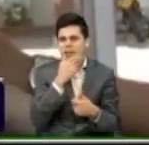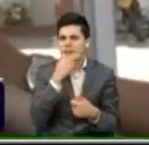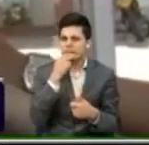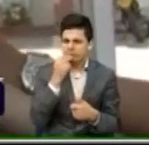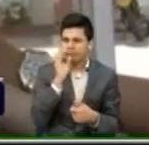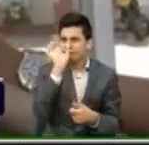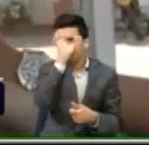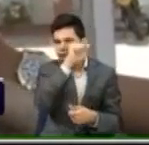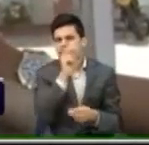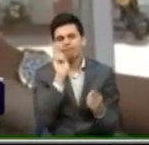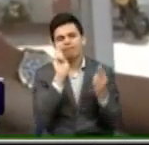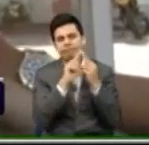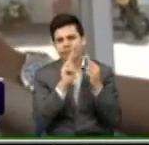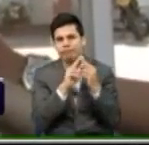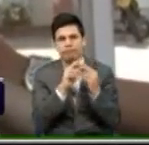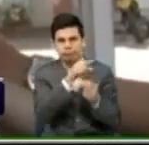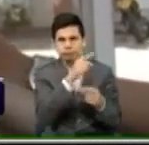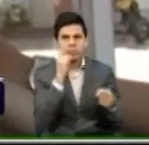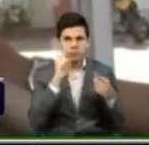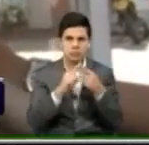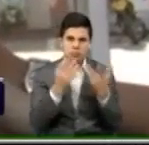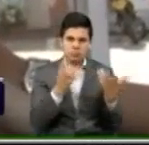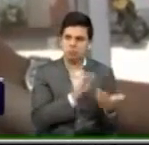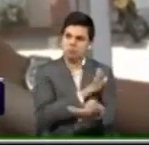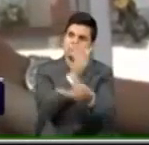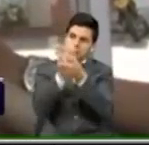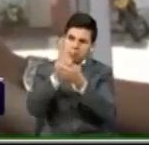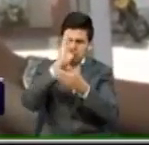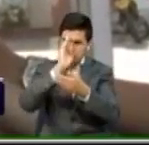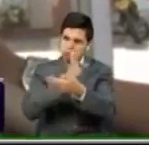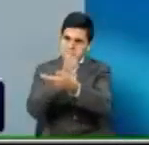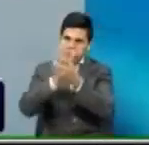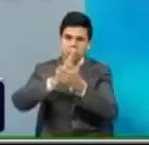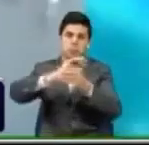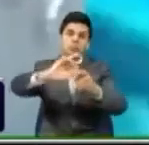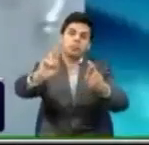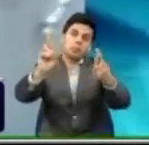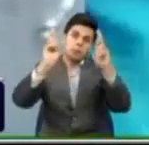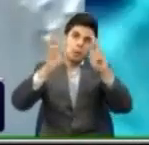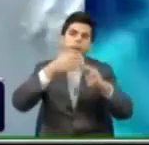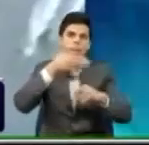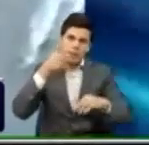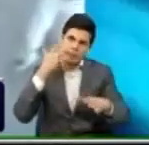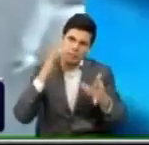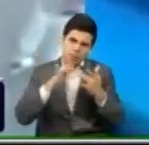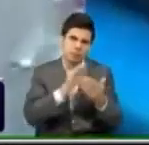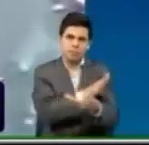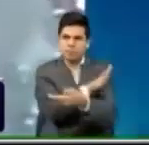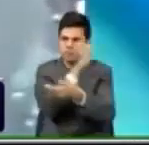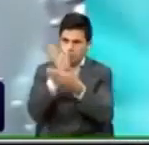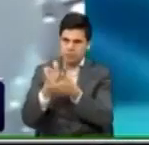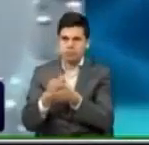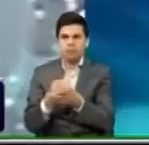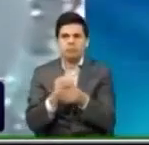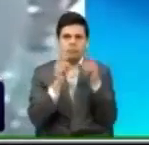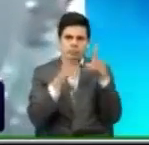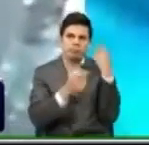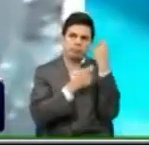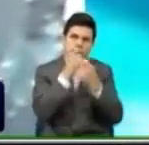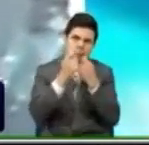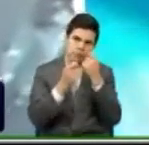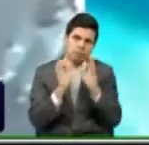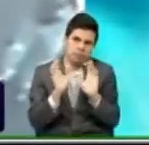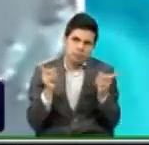informaciones que indican que tiene la intención de presentarse voluntariamente, que sería pues lo más apropiado porque se trata de otro comerciante, o si